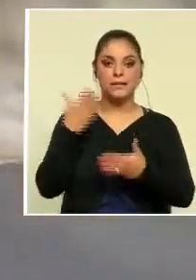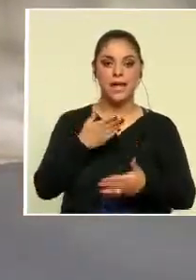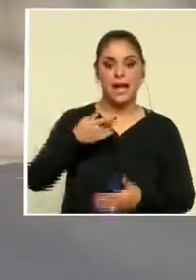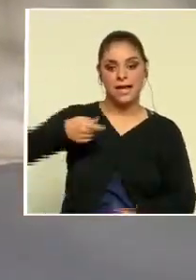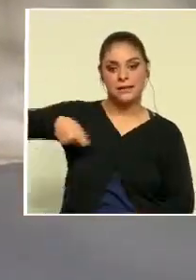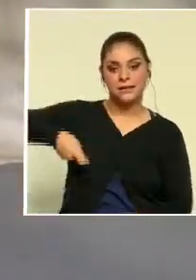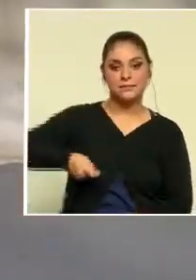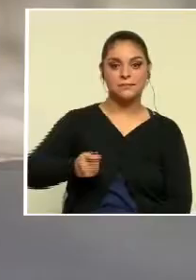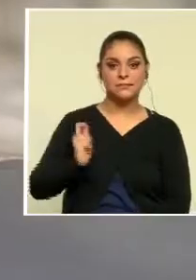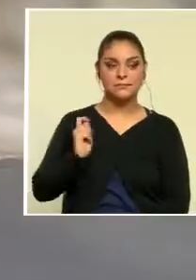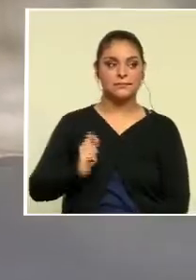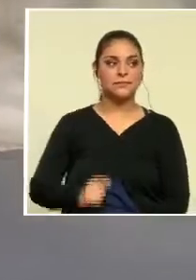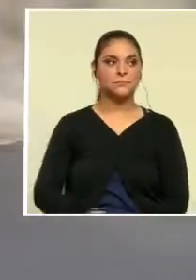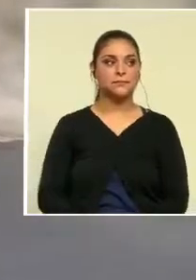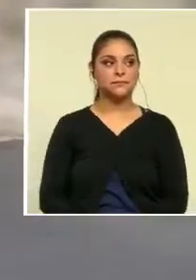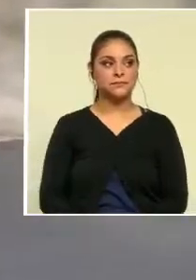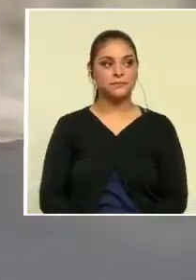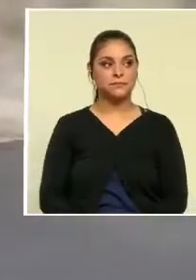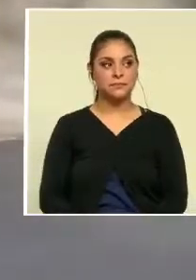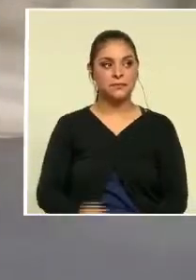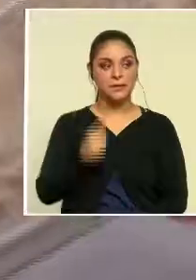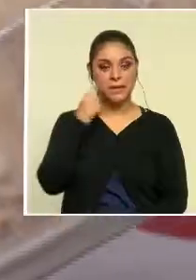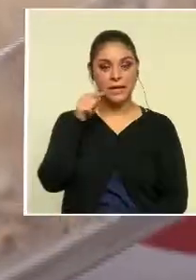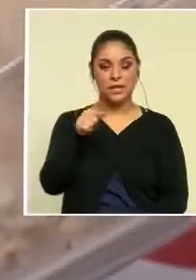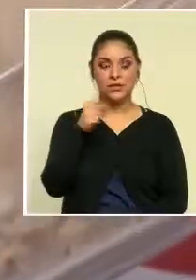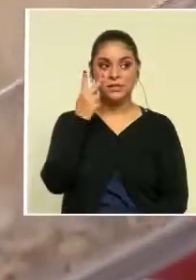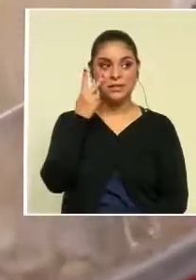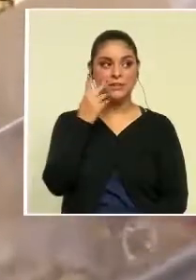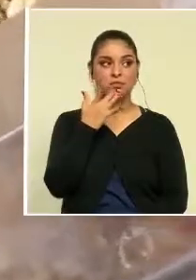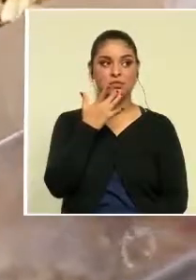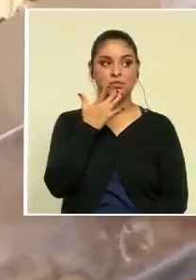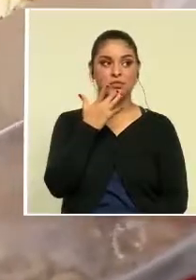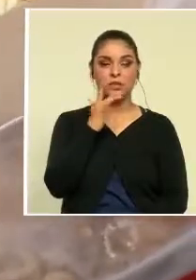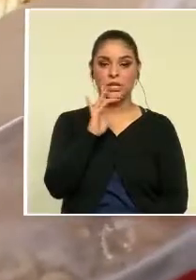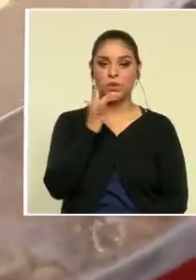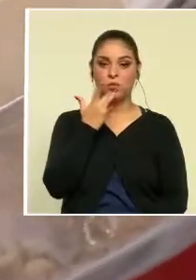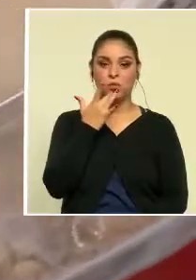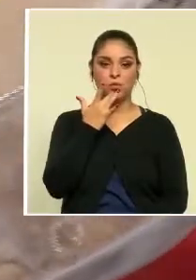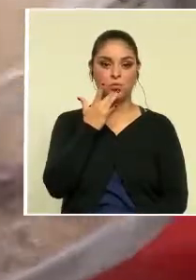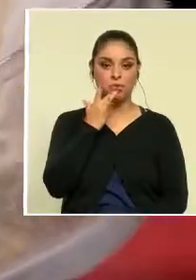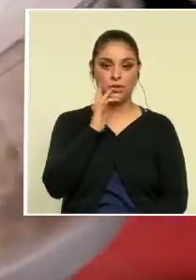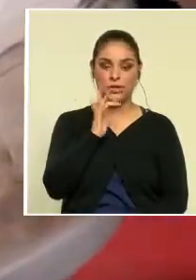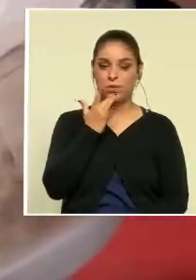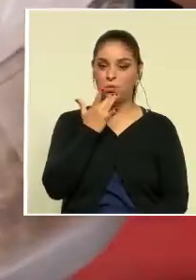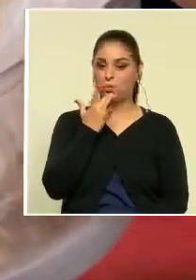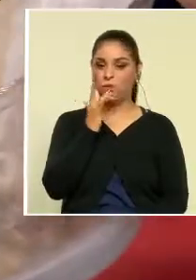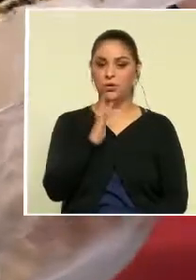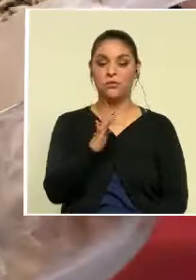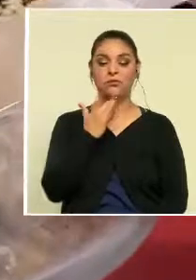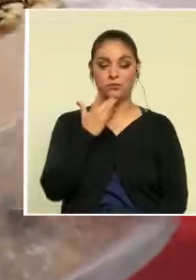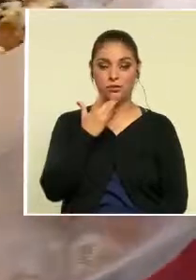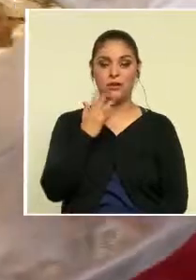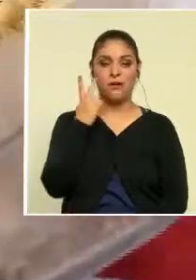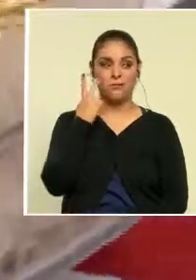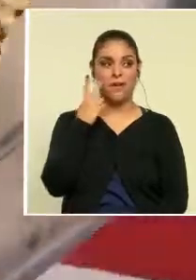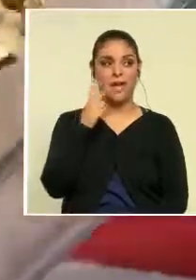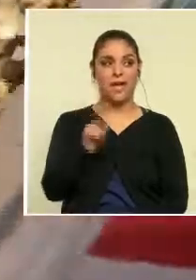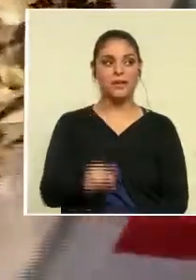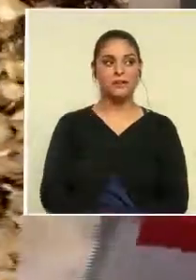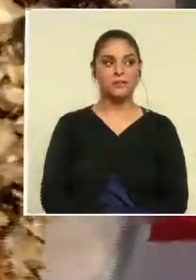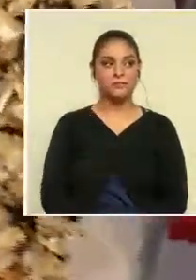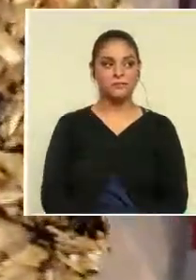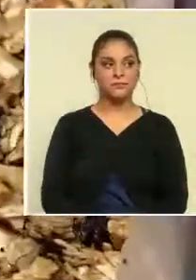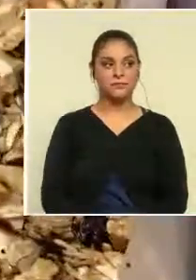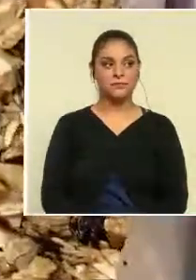estos tenemos observar en vis y ahora nos añade el ritmo ni me